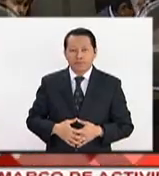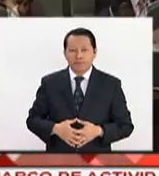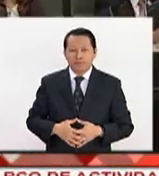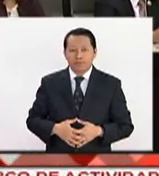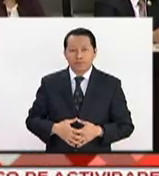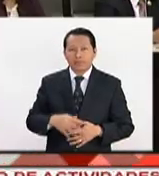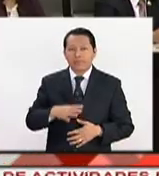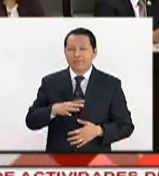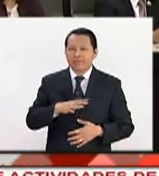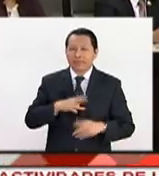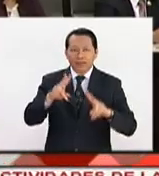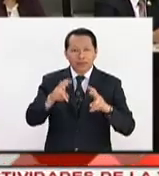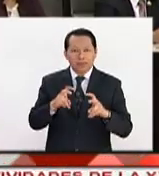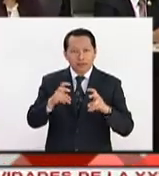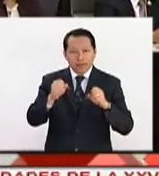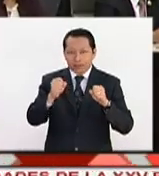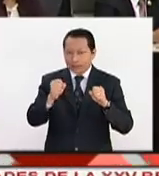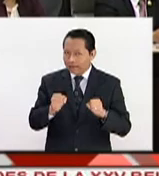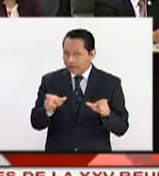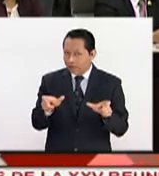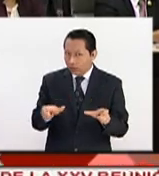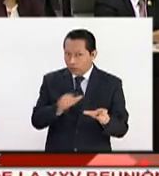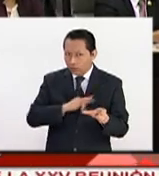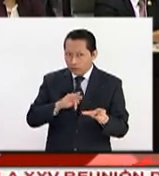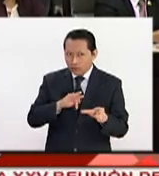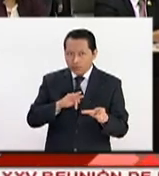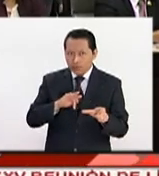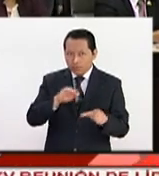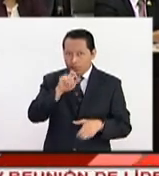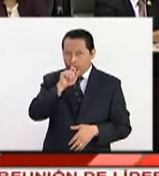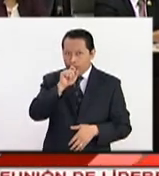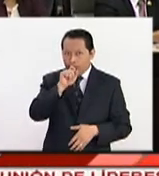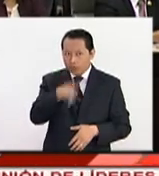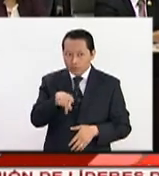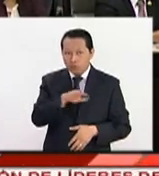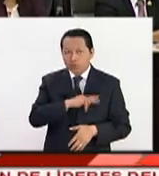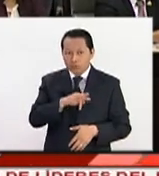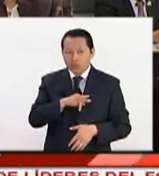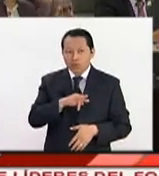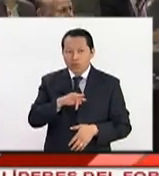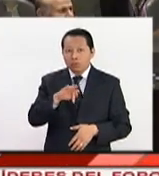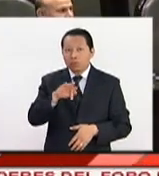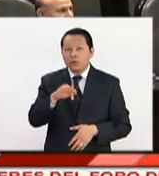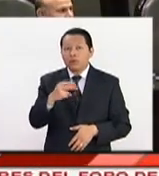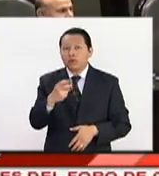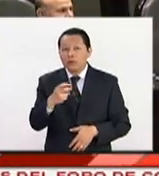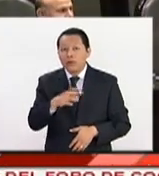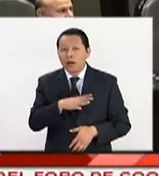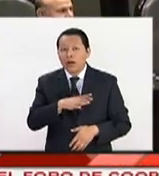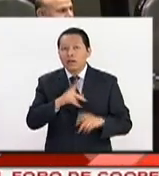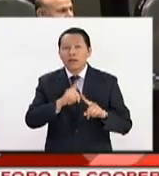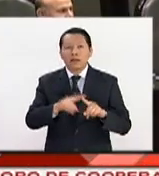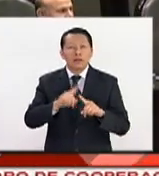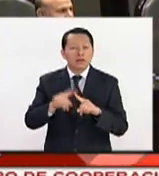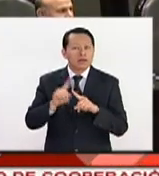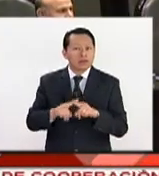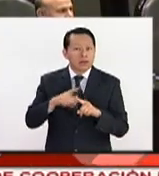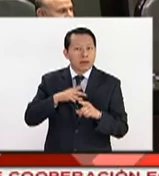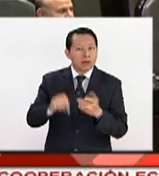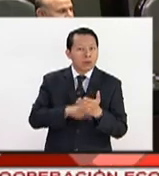En materia de seguridad y para llevar a cabo acciones relativas a la implementación de la legislación que expide en materia de desaparición forzada de